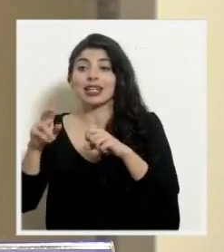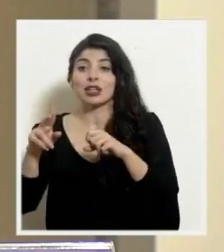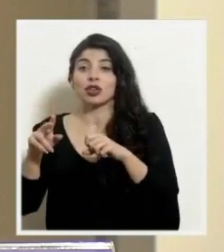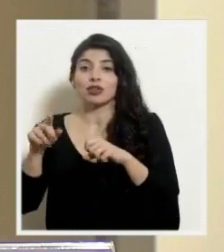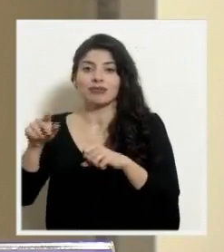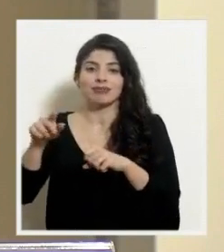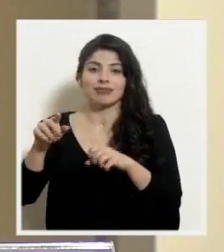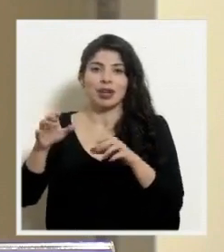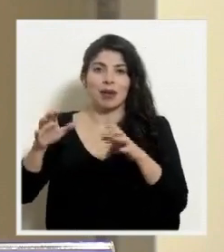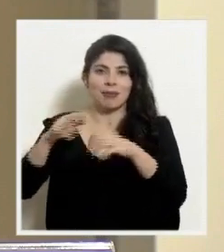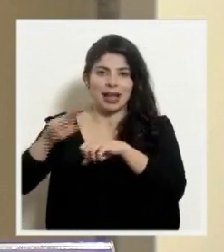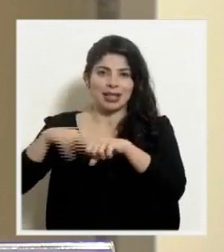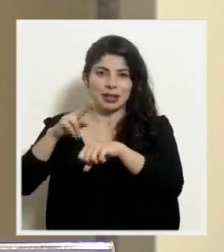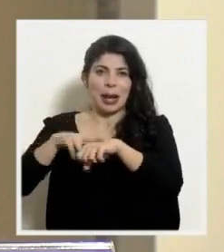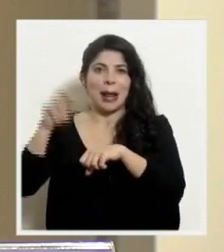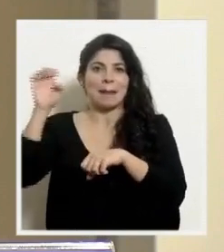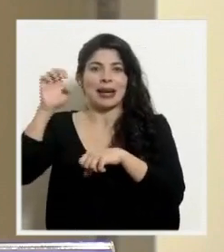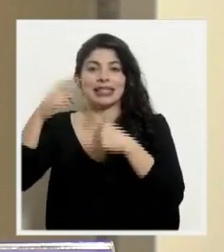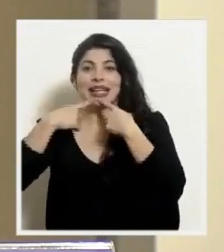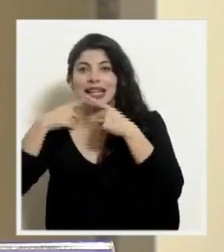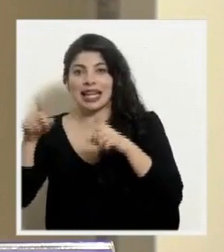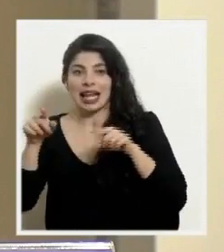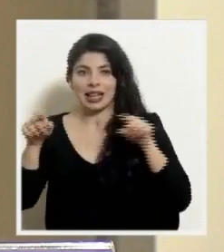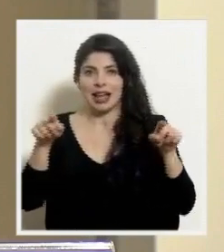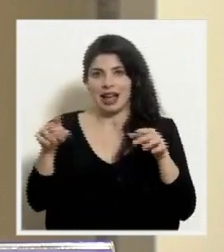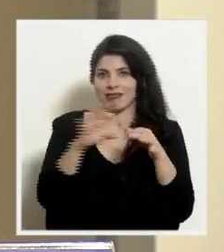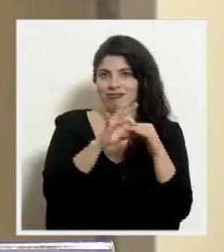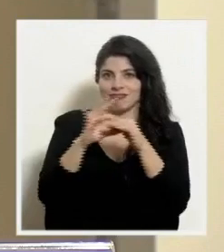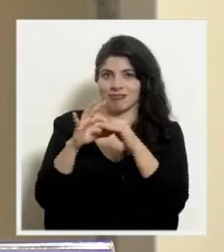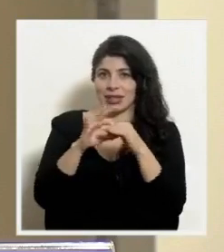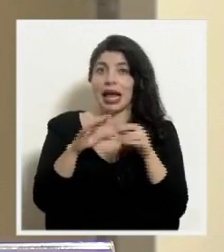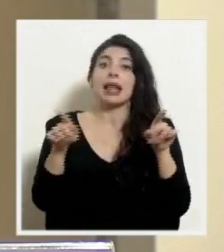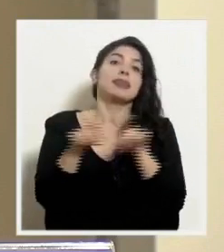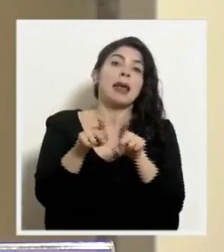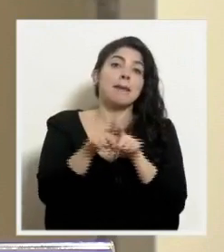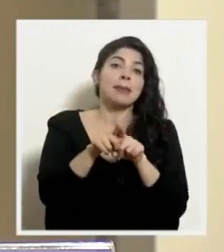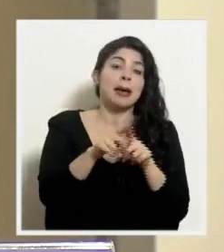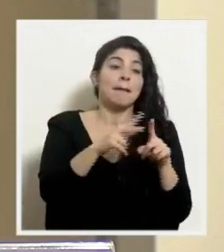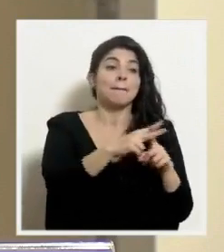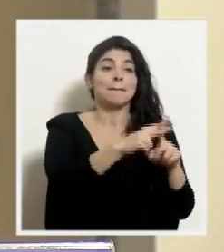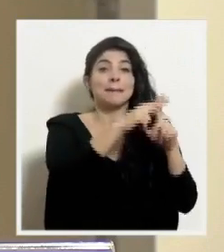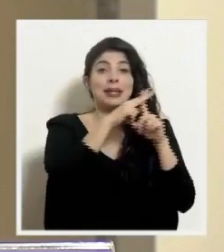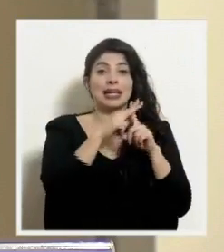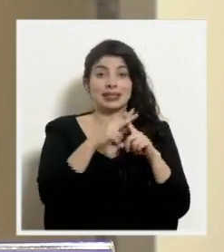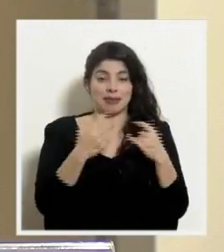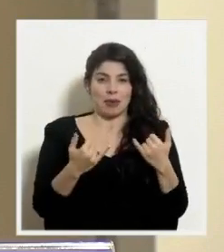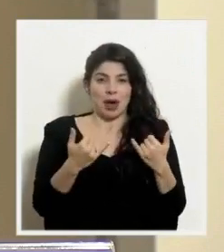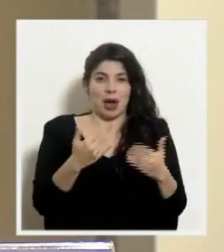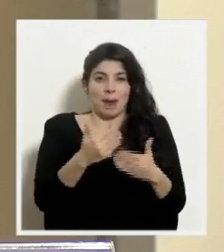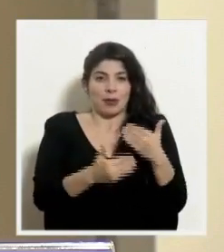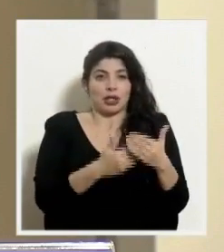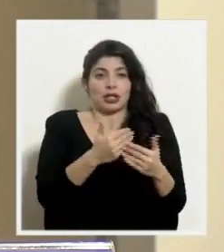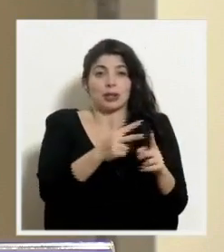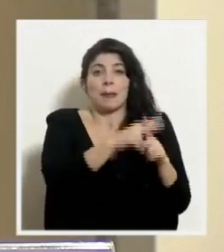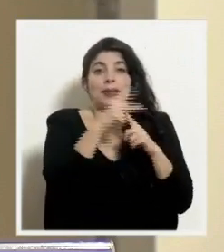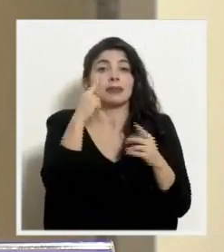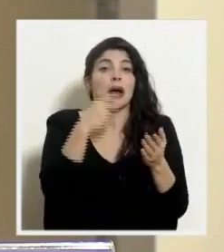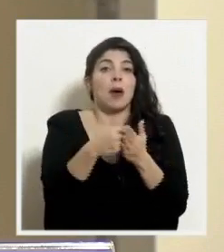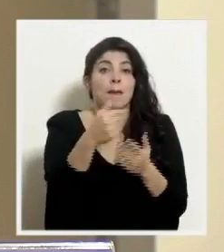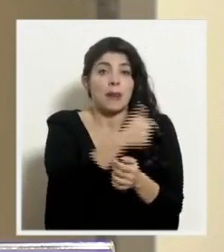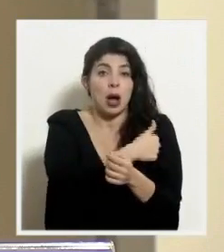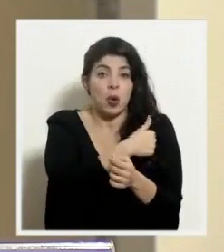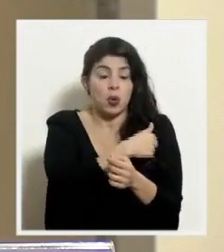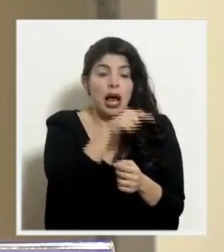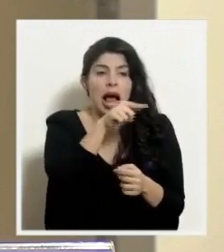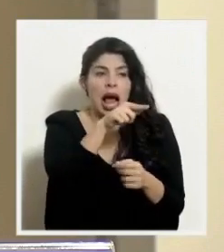emergencia. También se estaría tramitando, junto con el préstamo que ya se tramita para la compra de vacunas, se